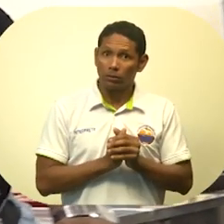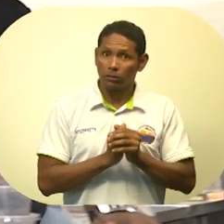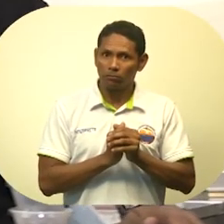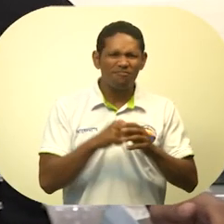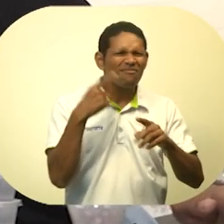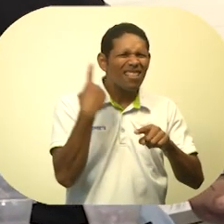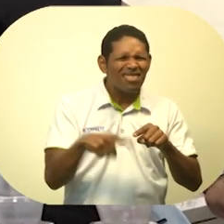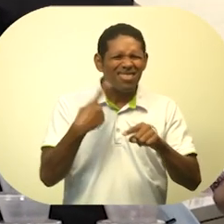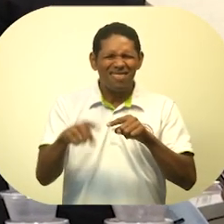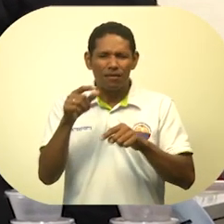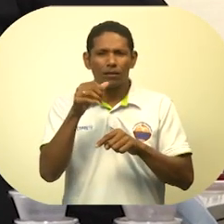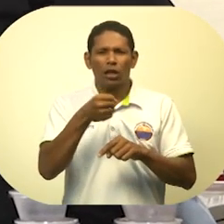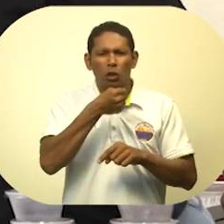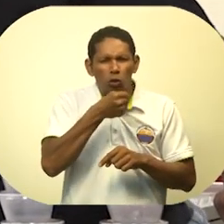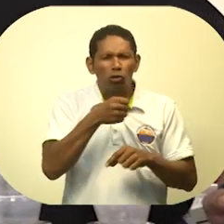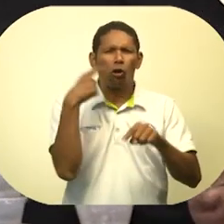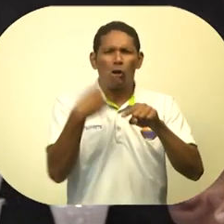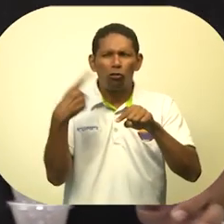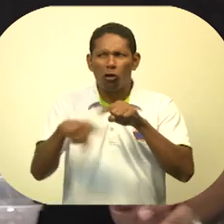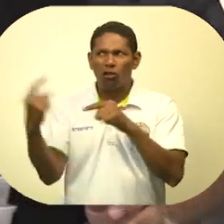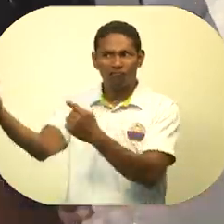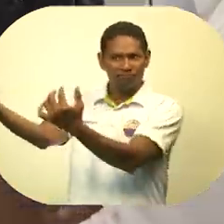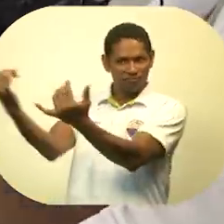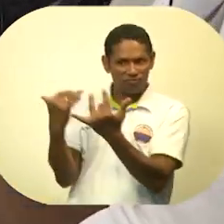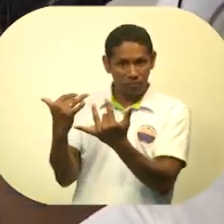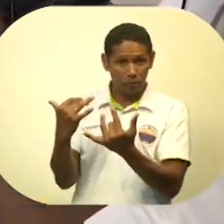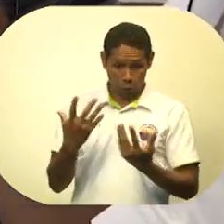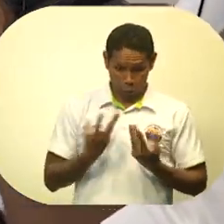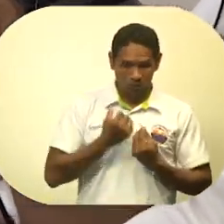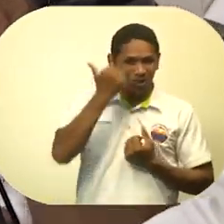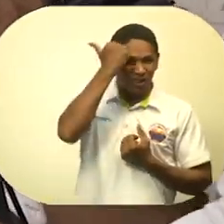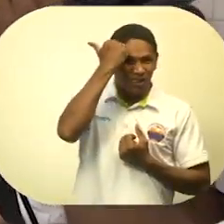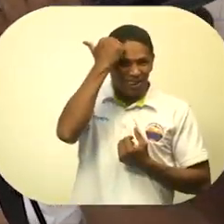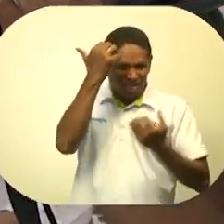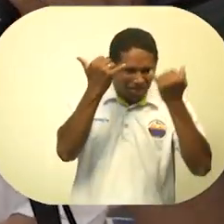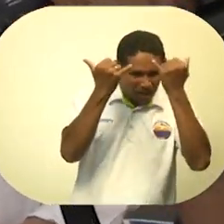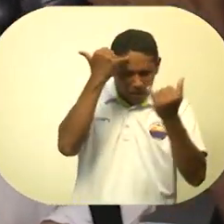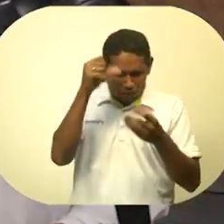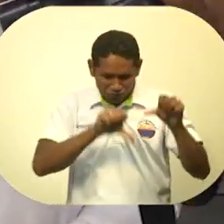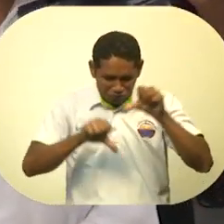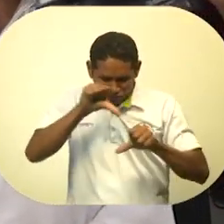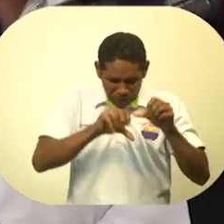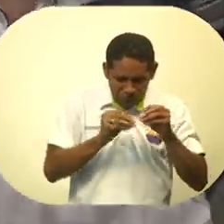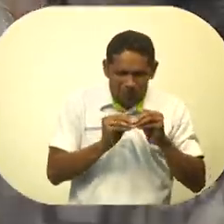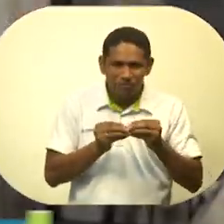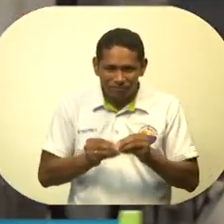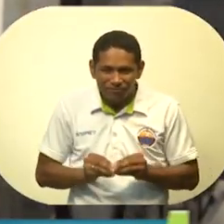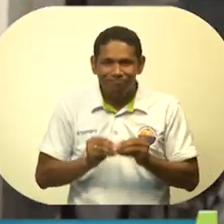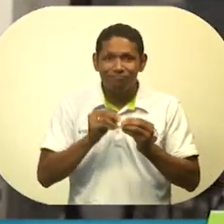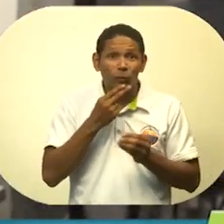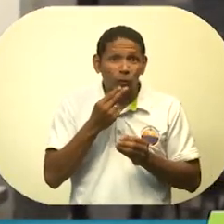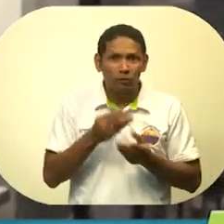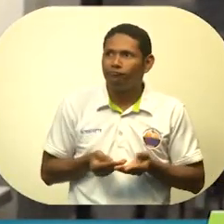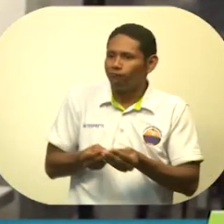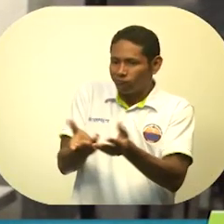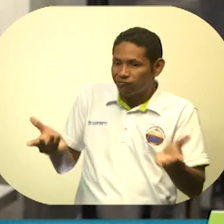Con presencia de diferentes medios de comunicación de la ciudad, los docentes inventores presentaron el proceso de obtención de los caramelos.